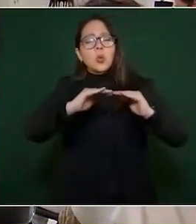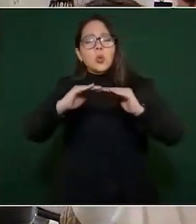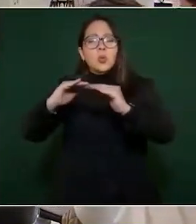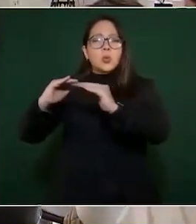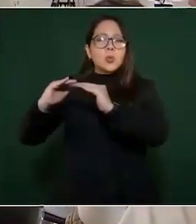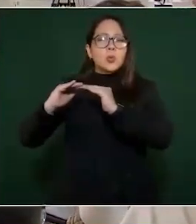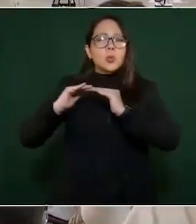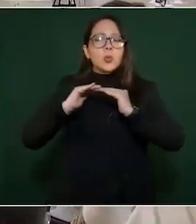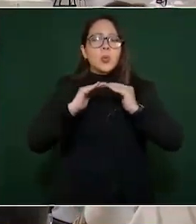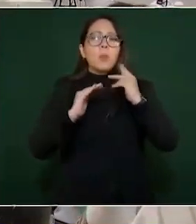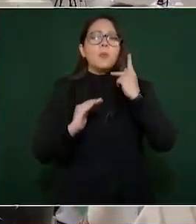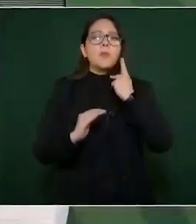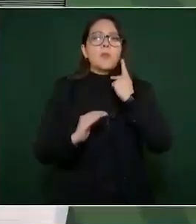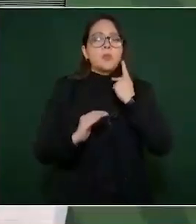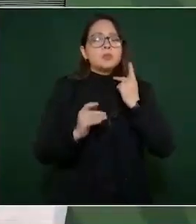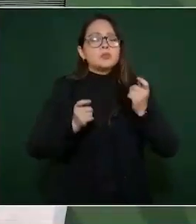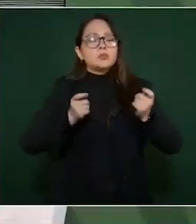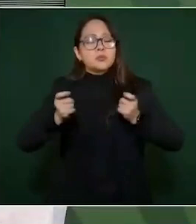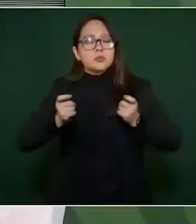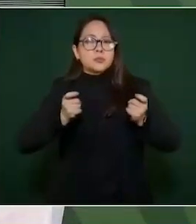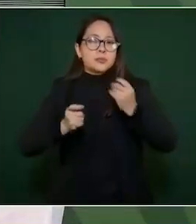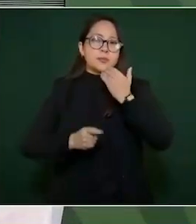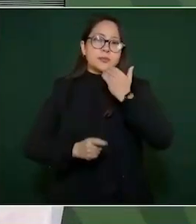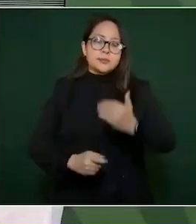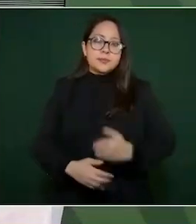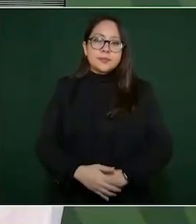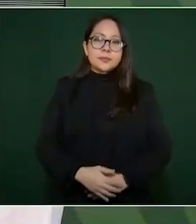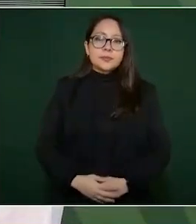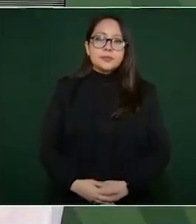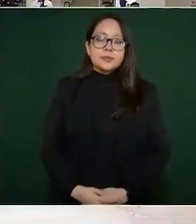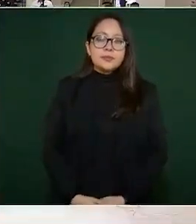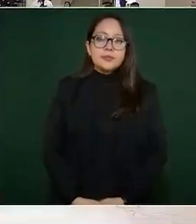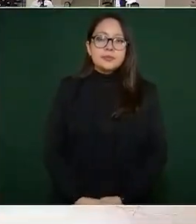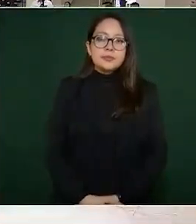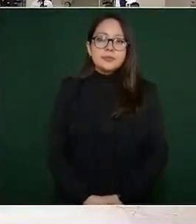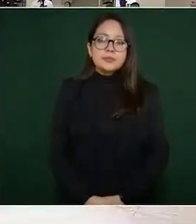Gracias, presidente. Ahora